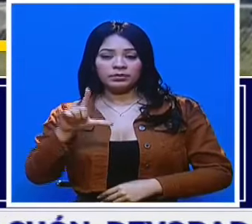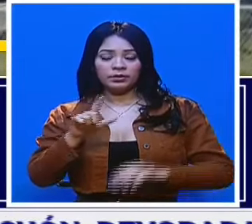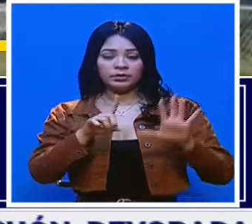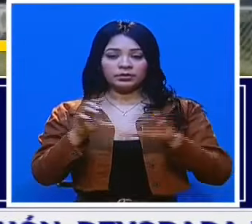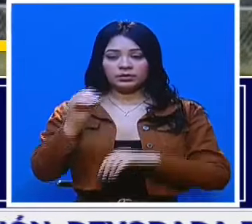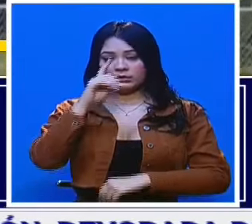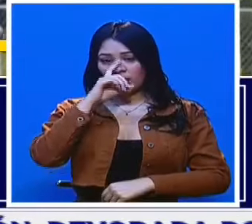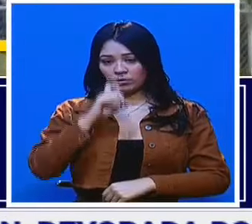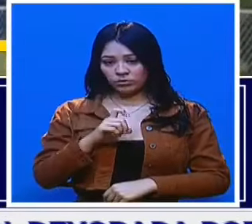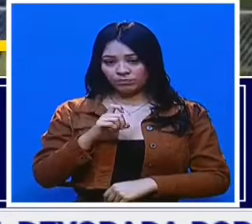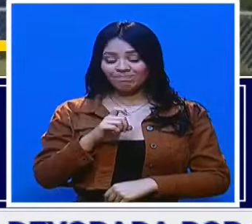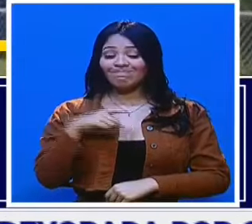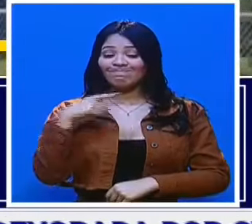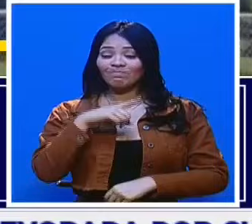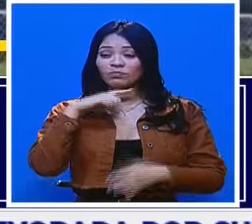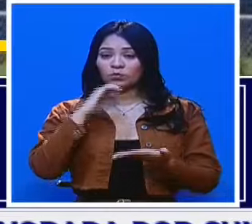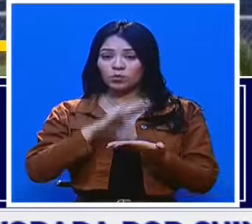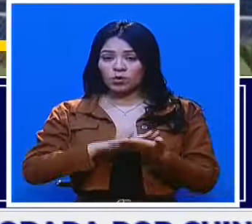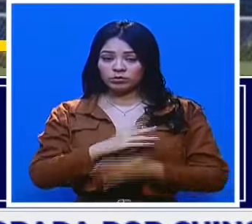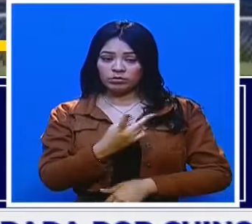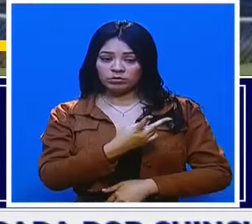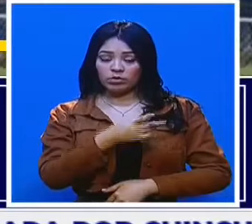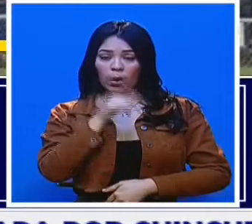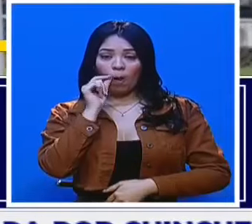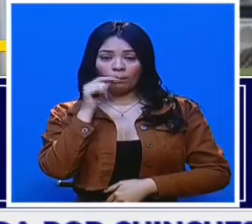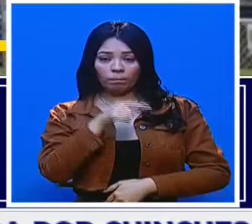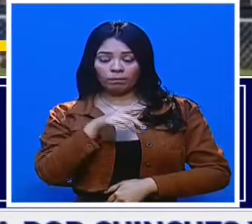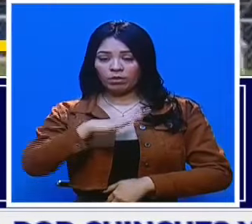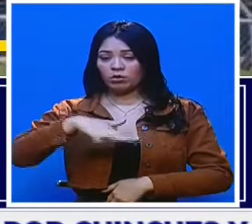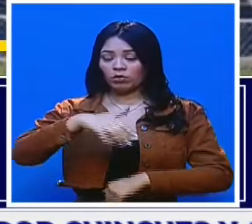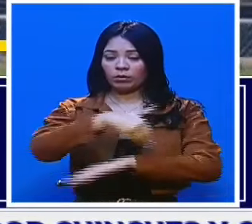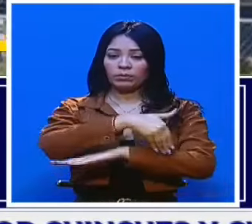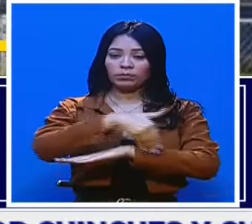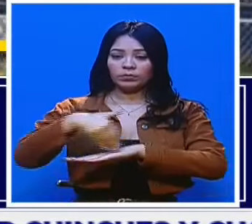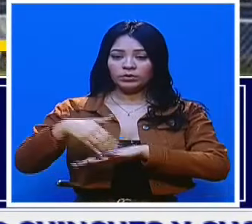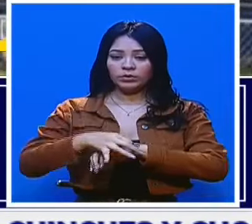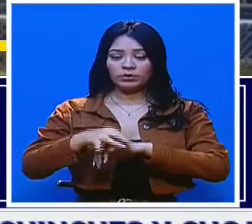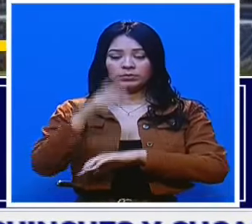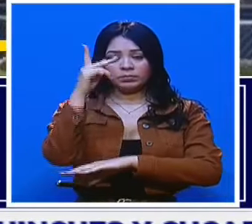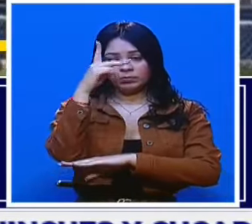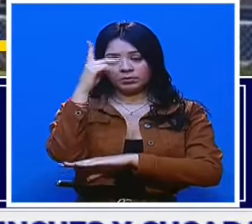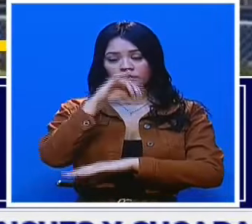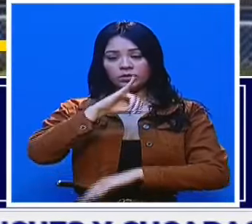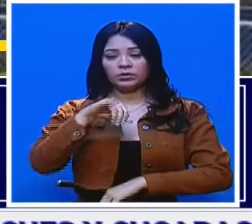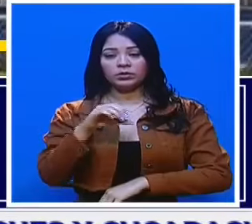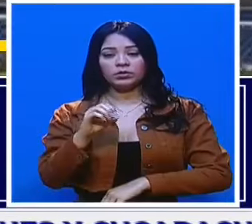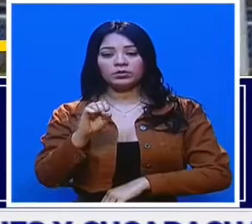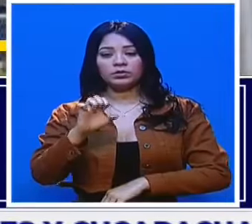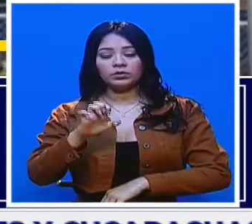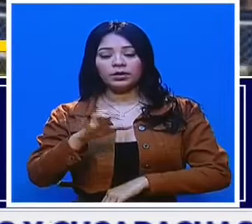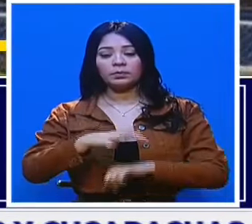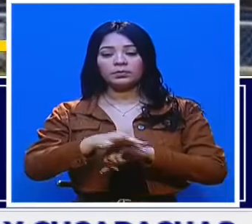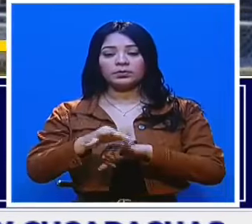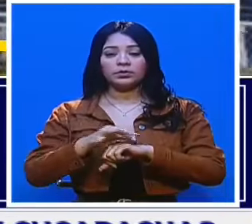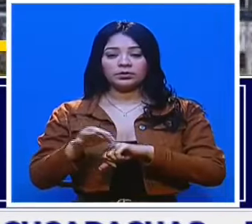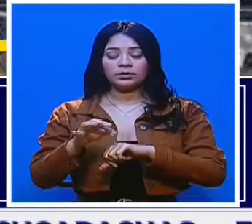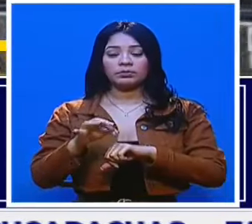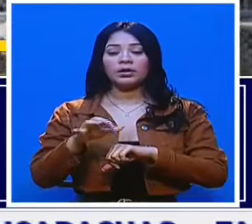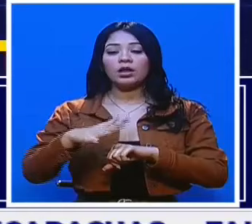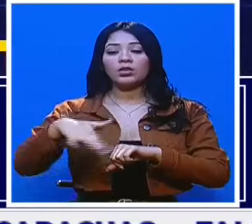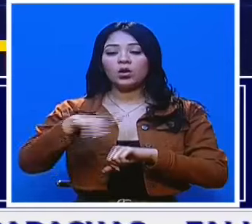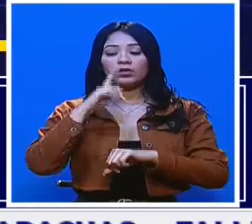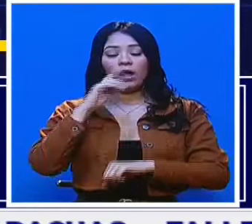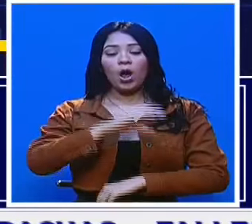años el suceso se registró en el sector oroc piche parroquia José Antonio Páez del municipio Angostura de l